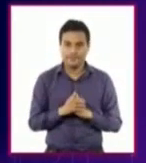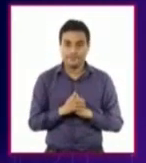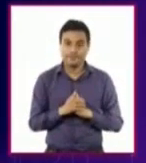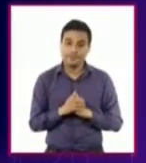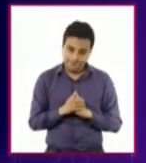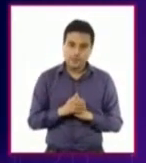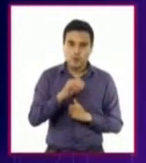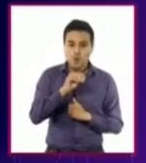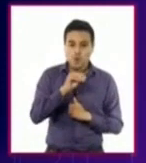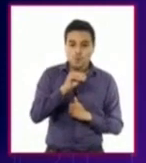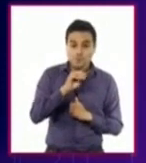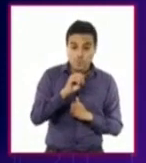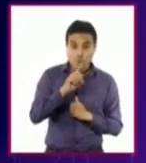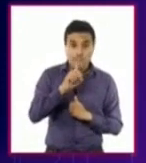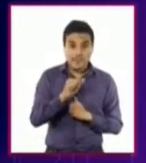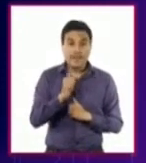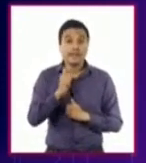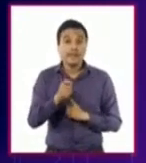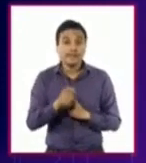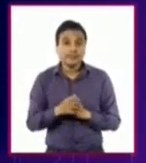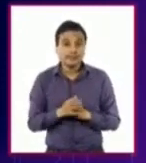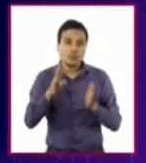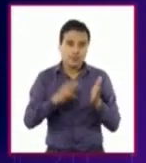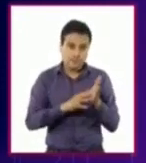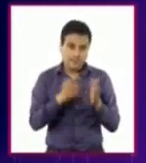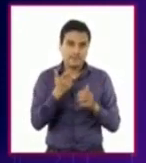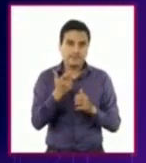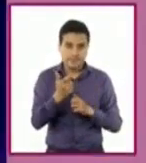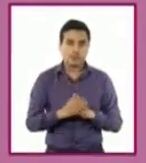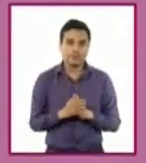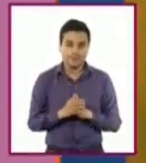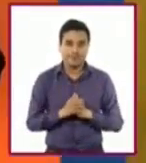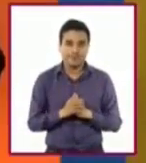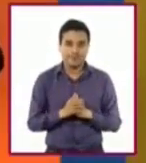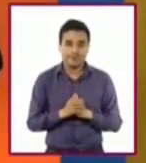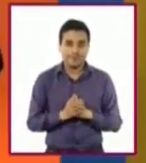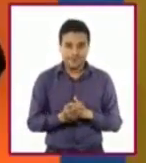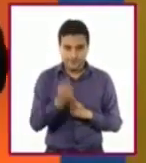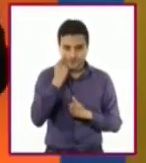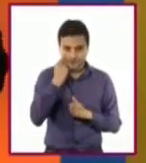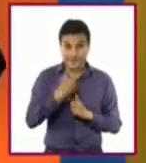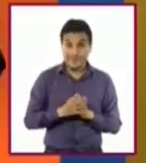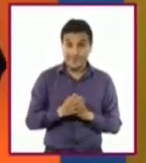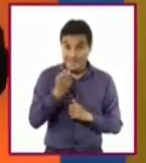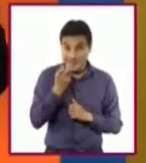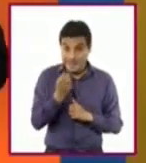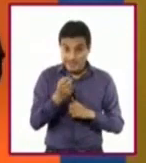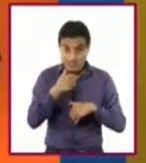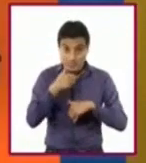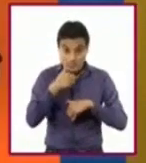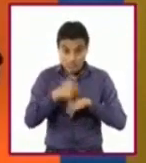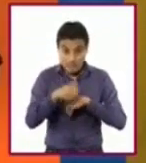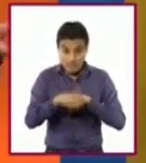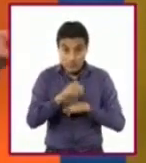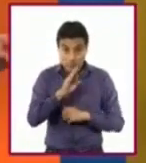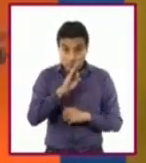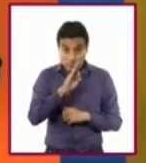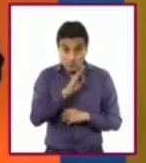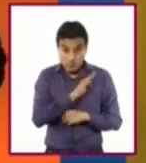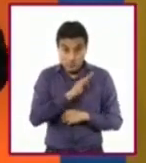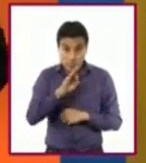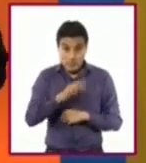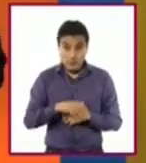tanto la moda del conjunto es cuatro mil pesos consideran que este valor puede ser representativo del